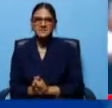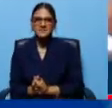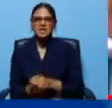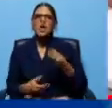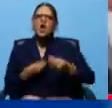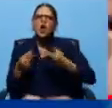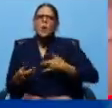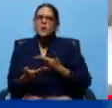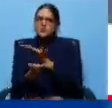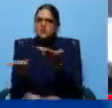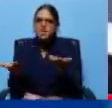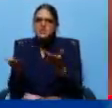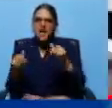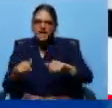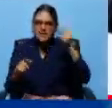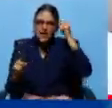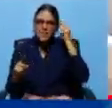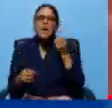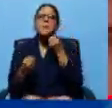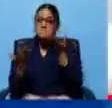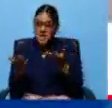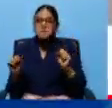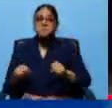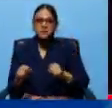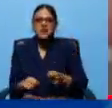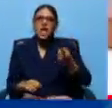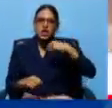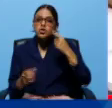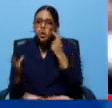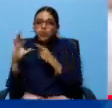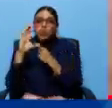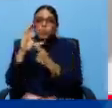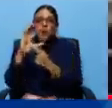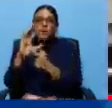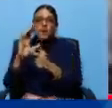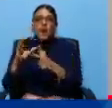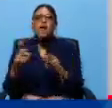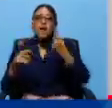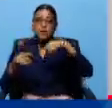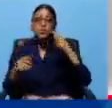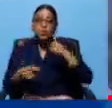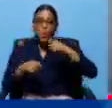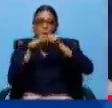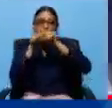¿Cómo se sienten? Estamos en transmisión de radio